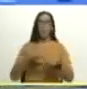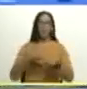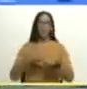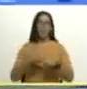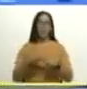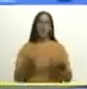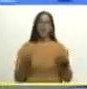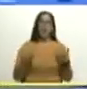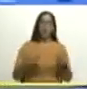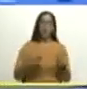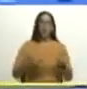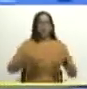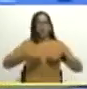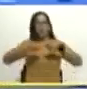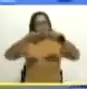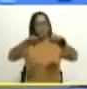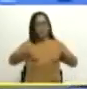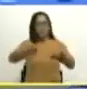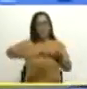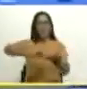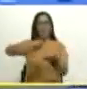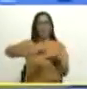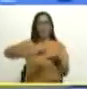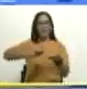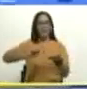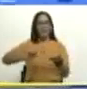la cual procedo a firmar